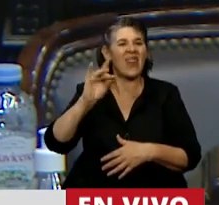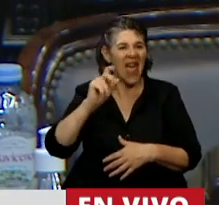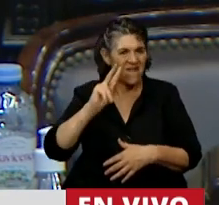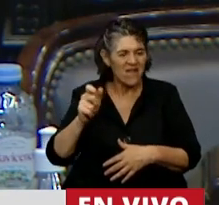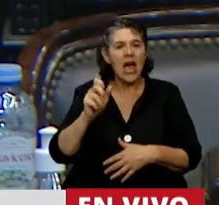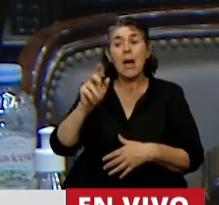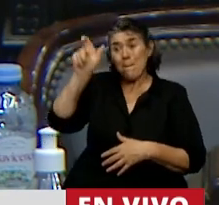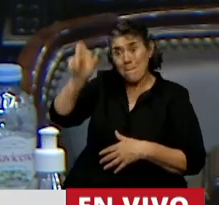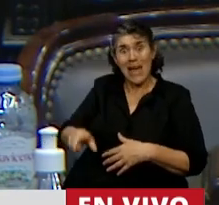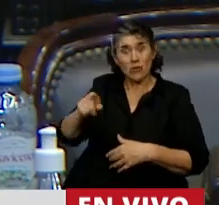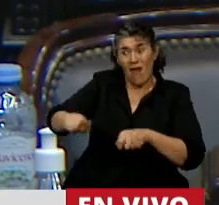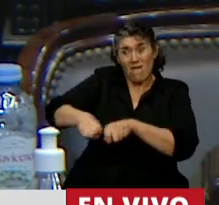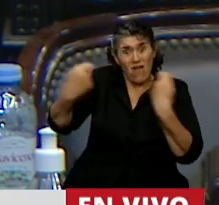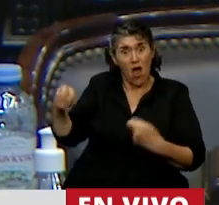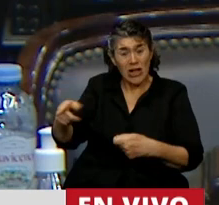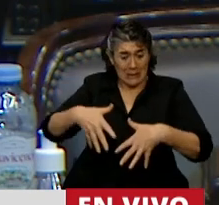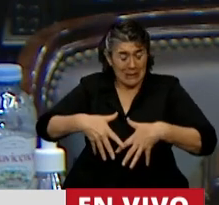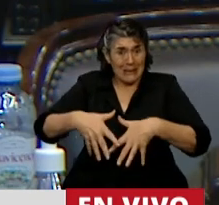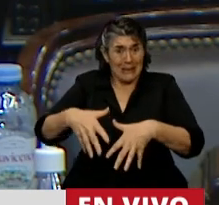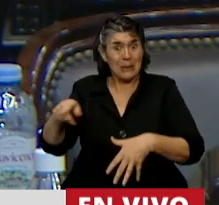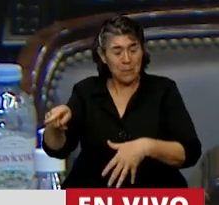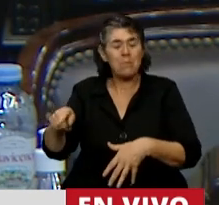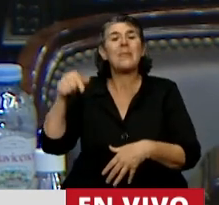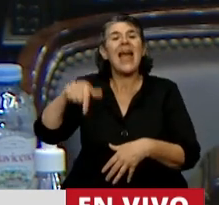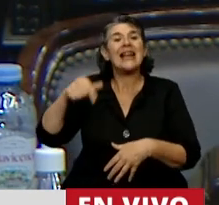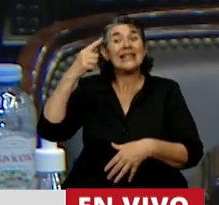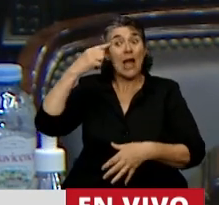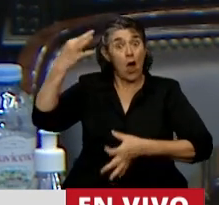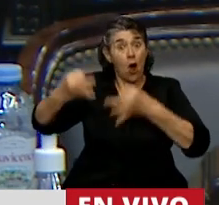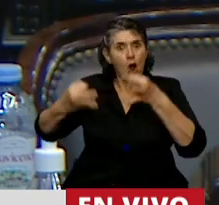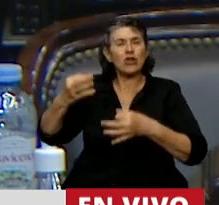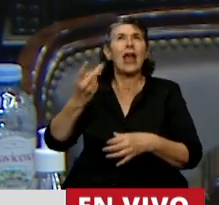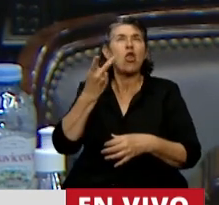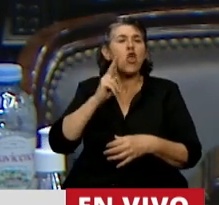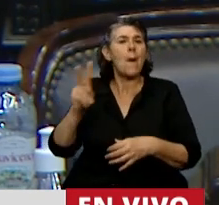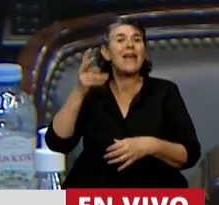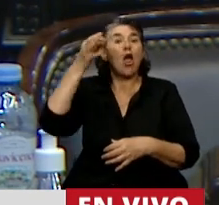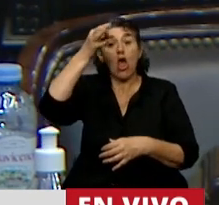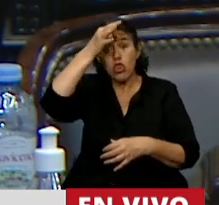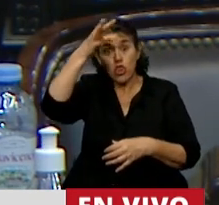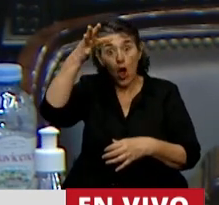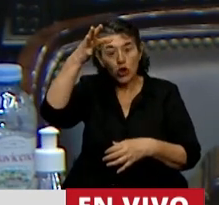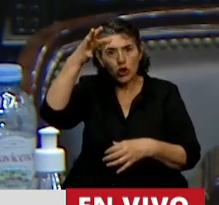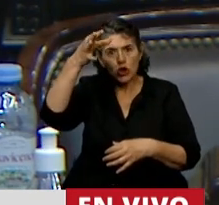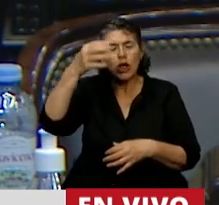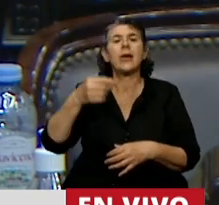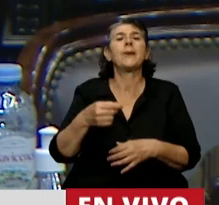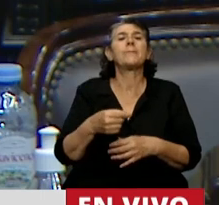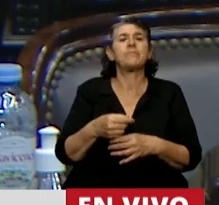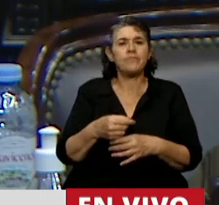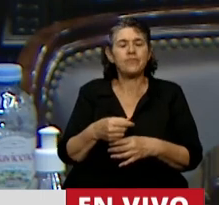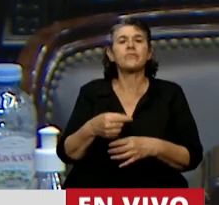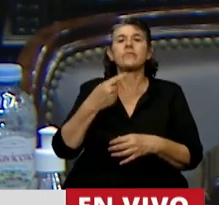Chubut, el Superior Tribunal de la provincia de Chubut, y la Corte, en esa sentencia del año 2012, interpretó los alcances de